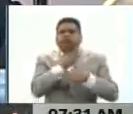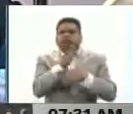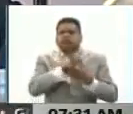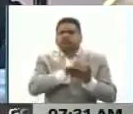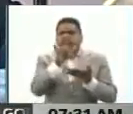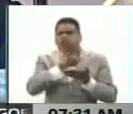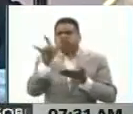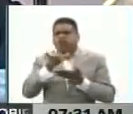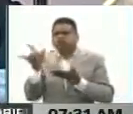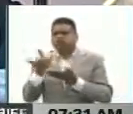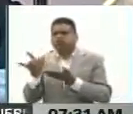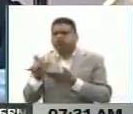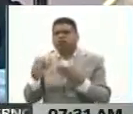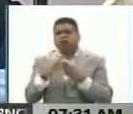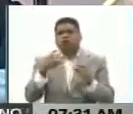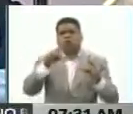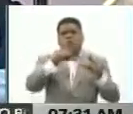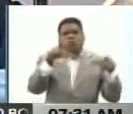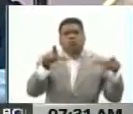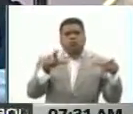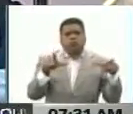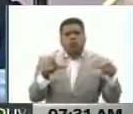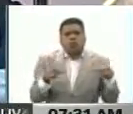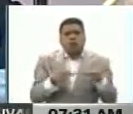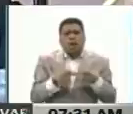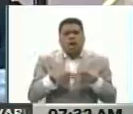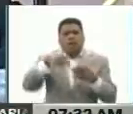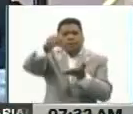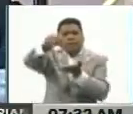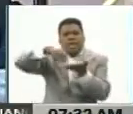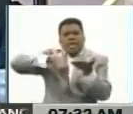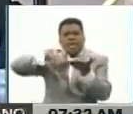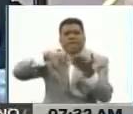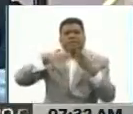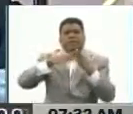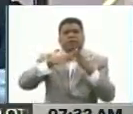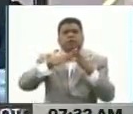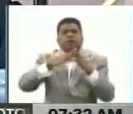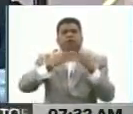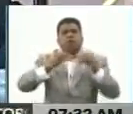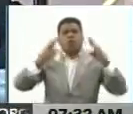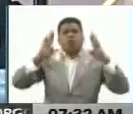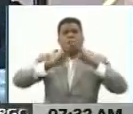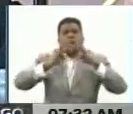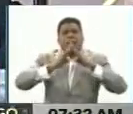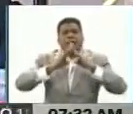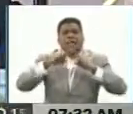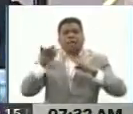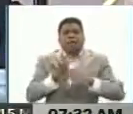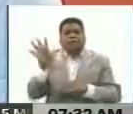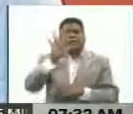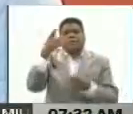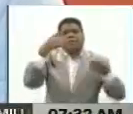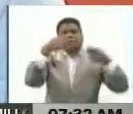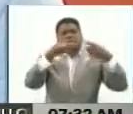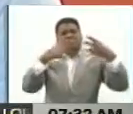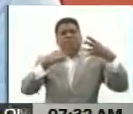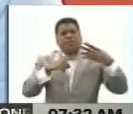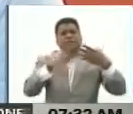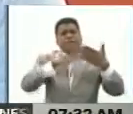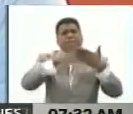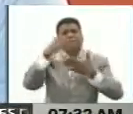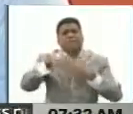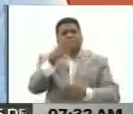Misiones, a la entrega de las tarjetas de Hogares de la Patria, a la supervisión de distintos programas sociales que tenemos, y nunca